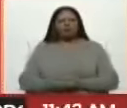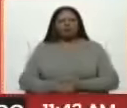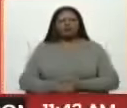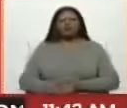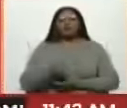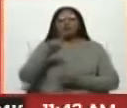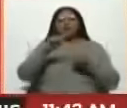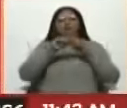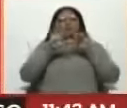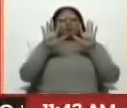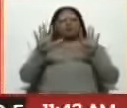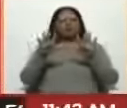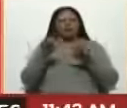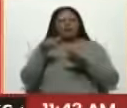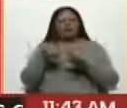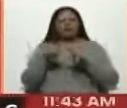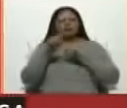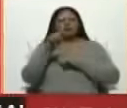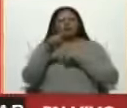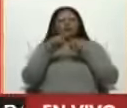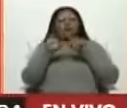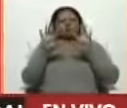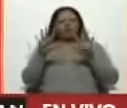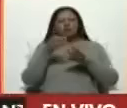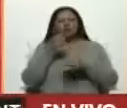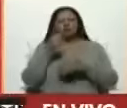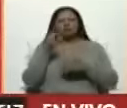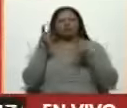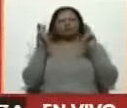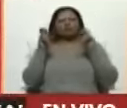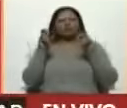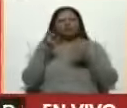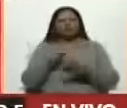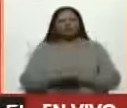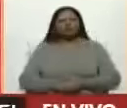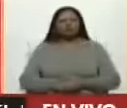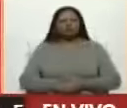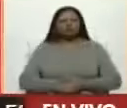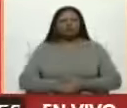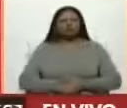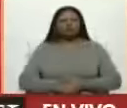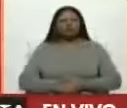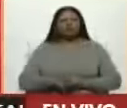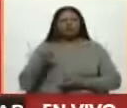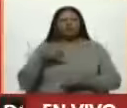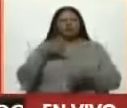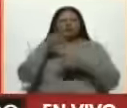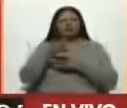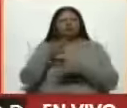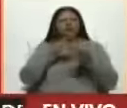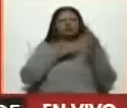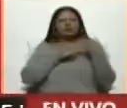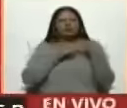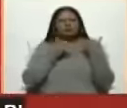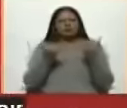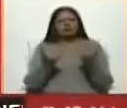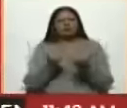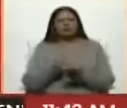1x10, este 1x10 nuevo, compañeros, compañeras, tiene que estar cargado